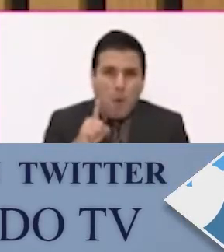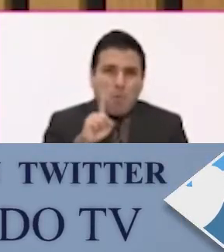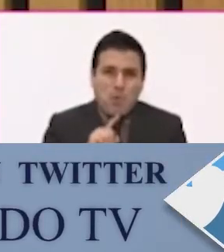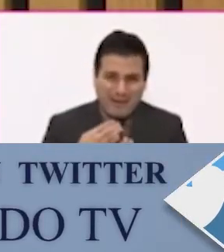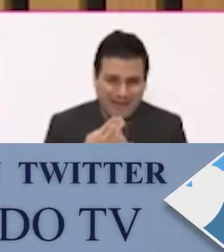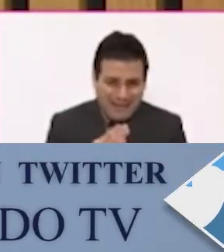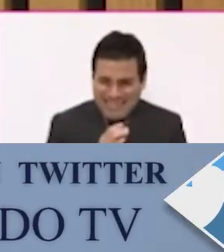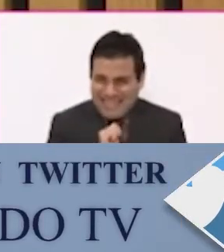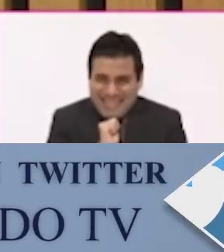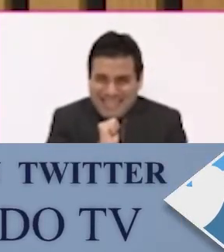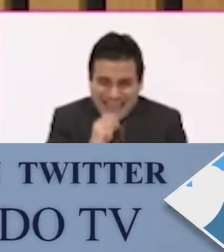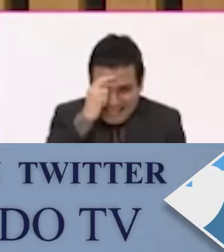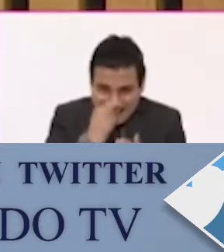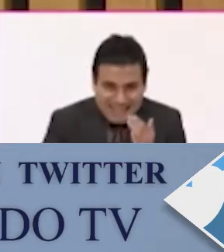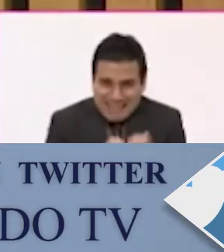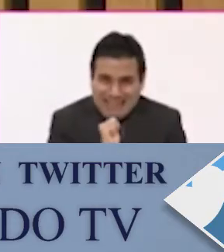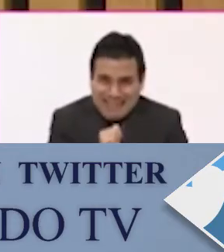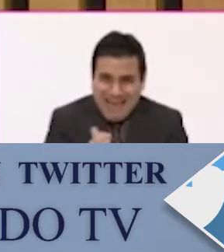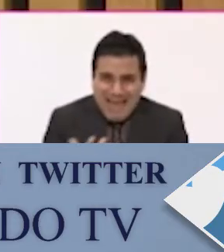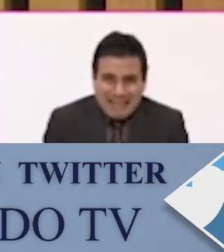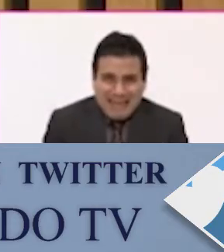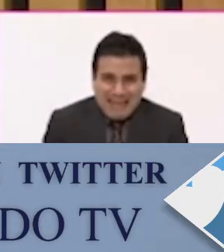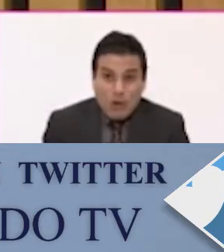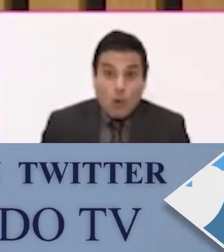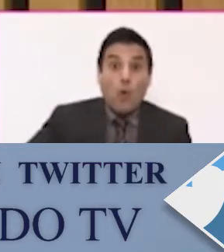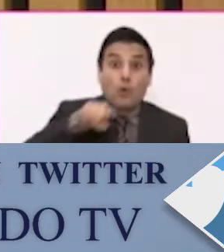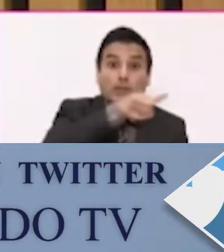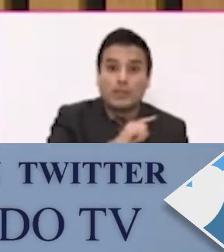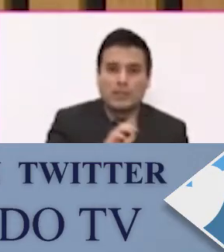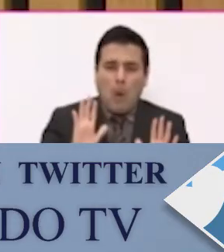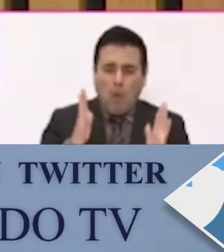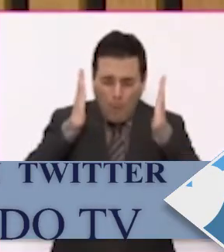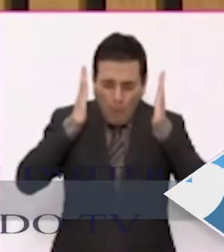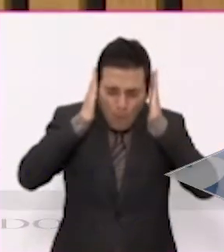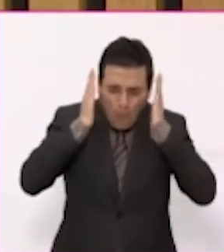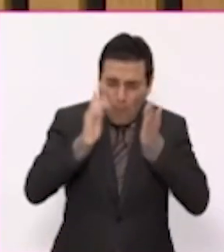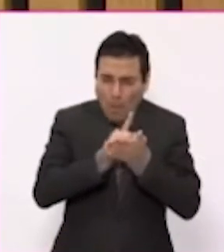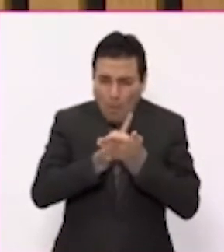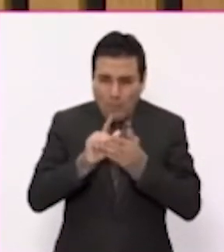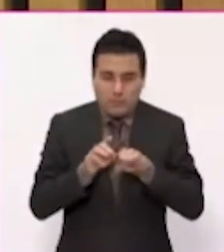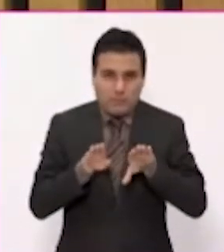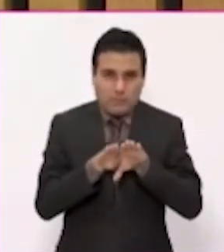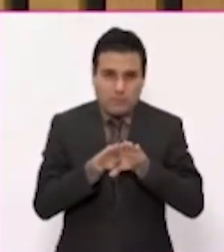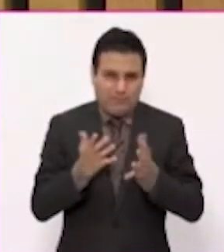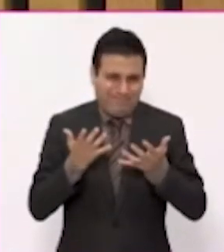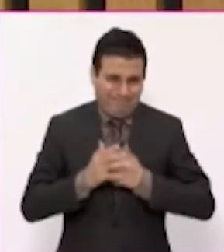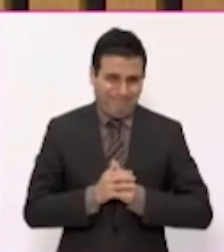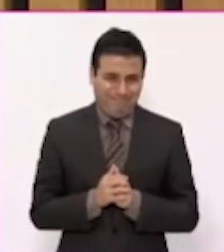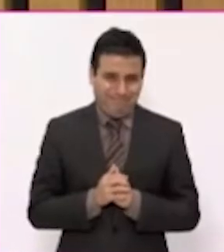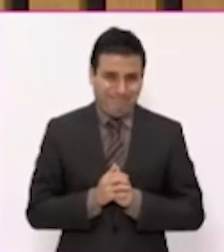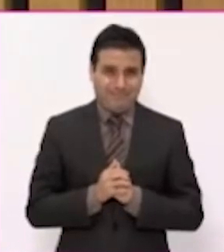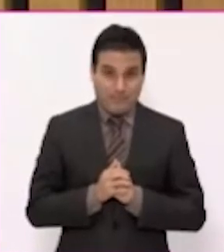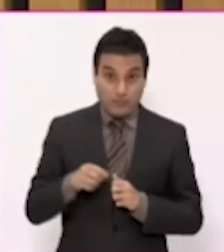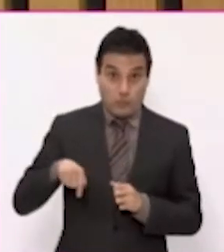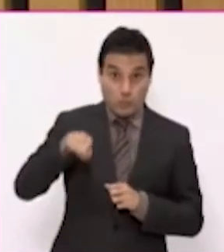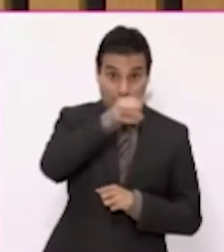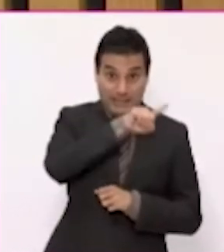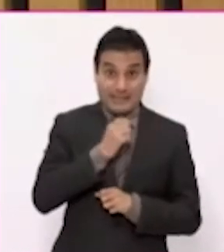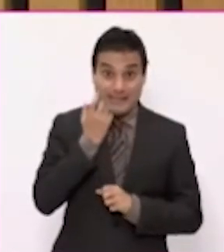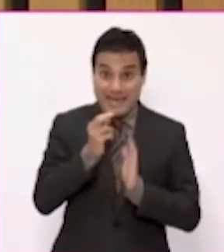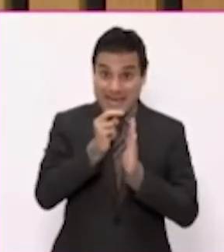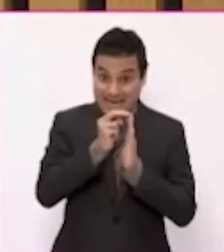no hay ninguna insolencia, aunque a sus castos oídos les moleste. Así como son de puntillosos con su